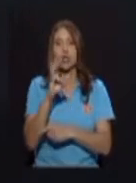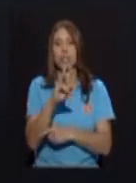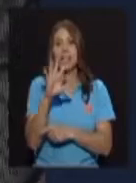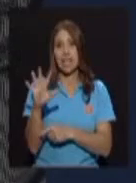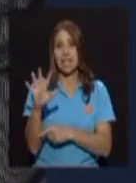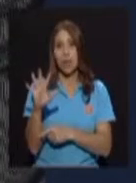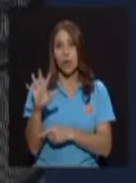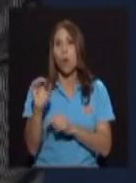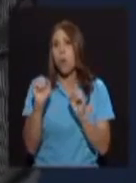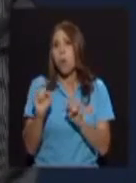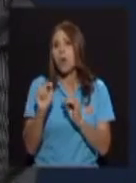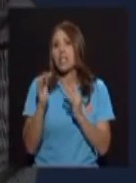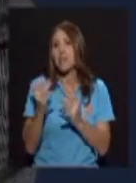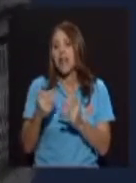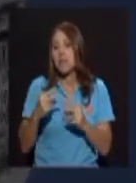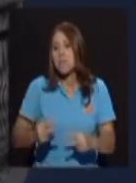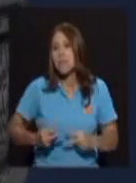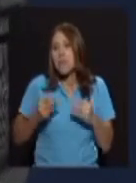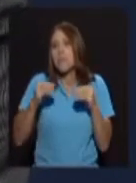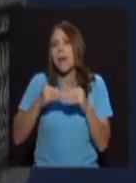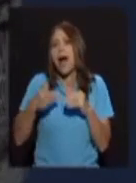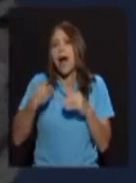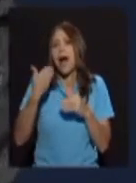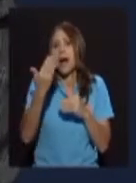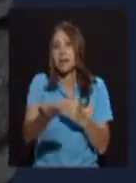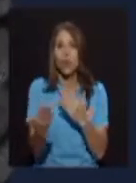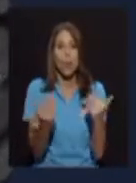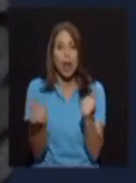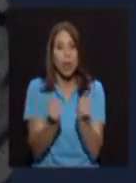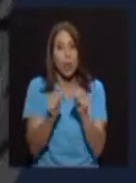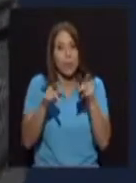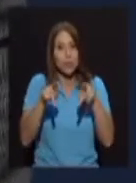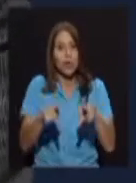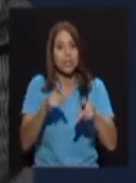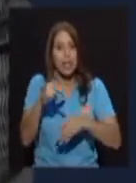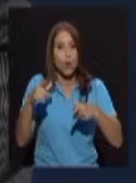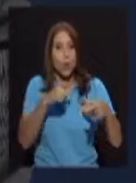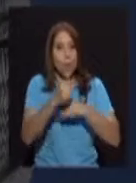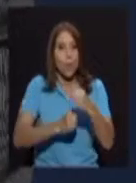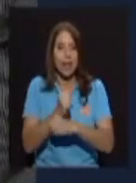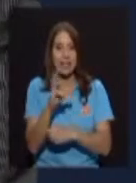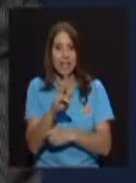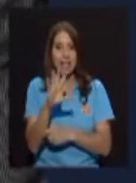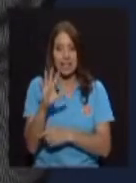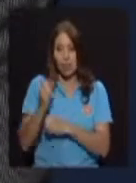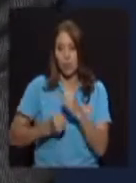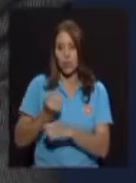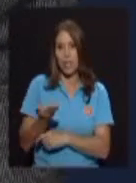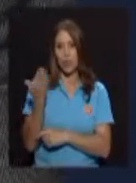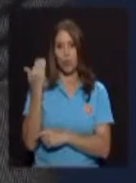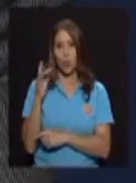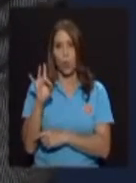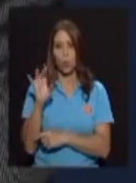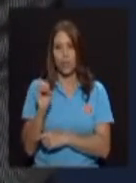lo que podía esperar vivir una persona que cumplía 65 años en los 70s o en los 80s. Entonces,